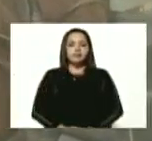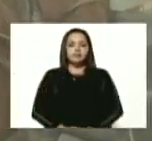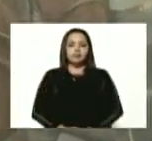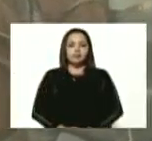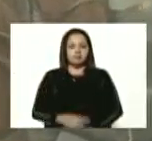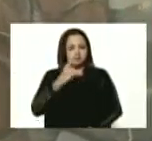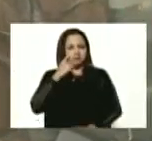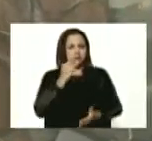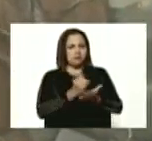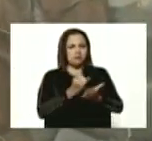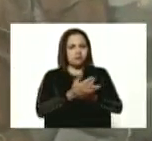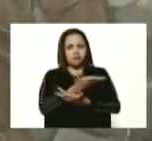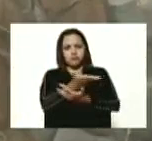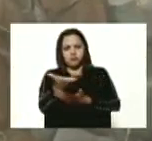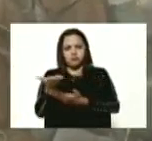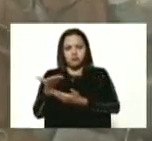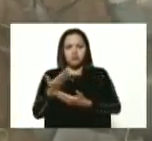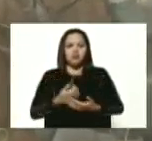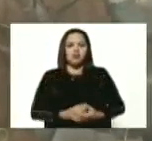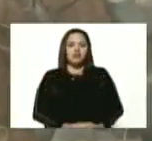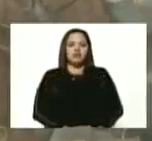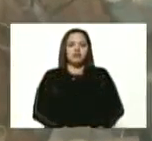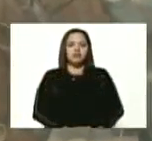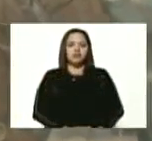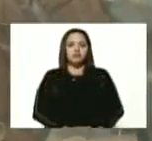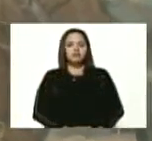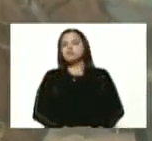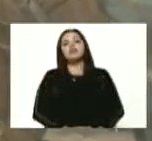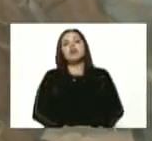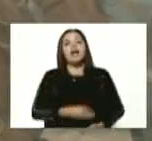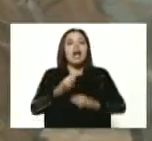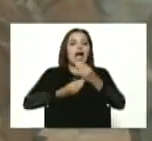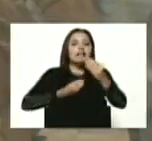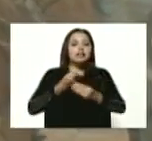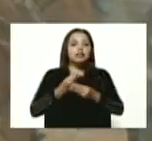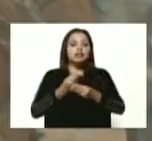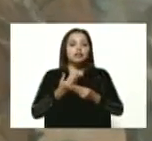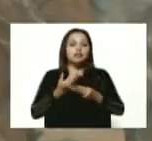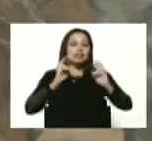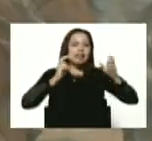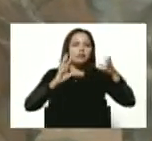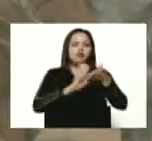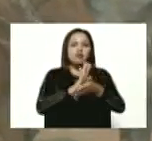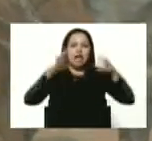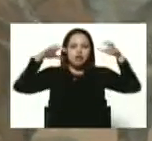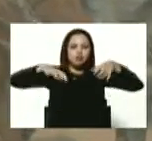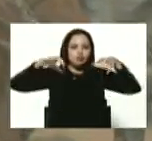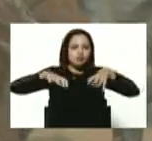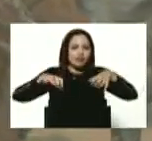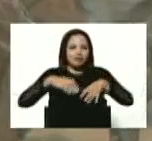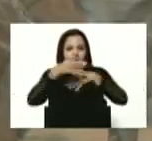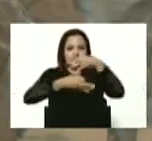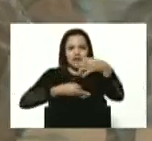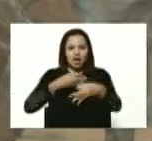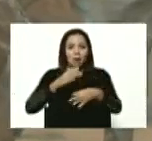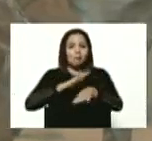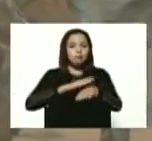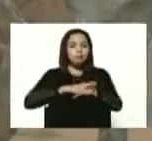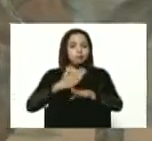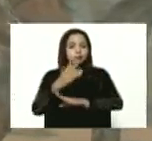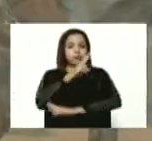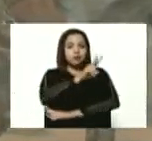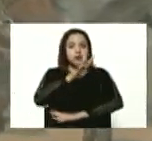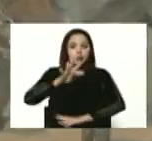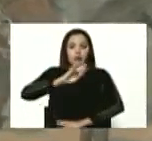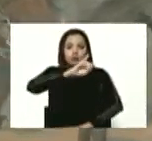Fíjense ustedes, bueno, estaba haciendo referencia a las lluvias, porque ese 24 de